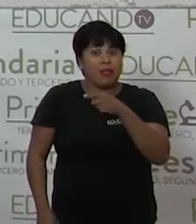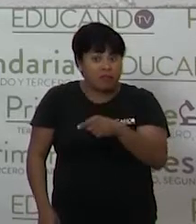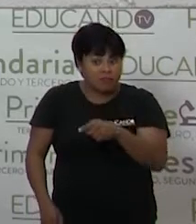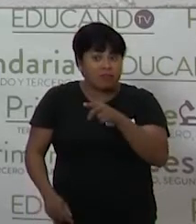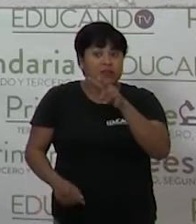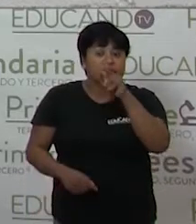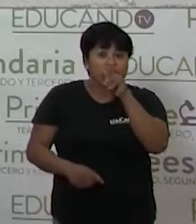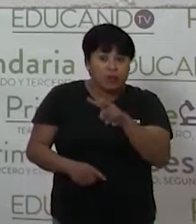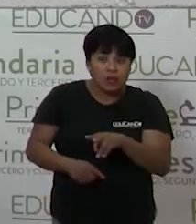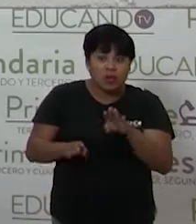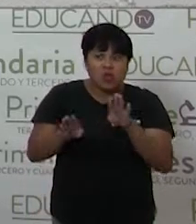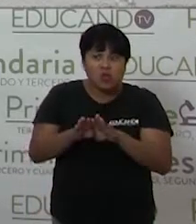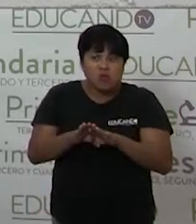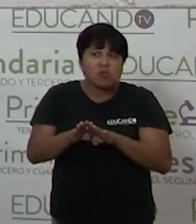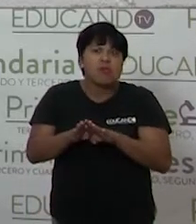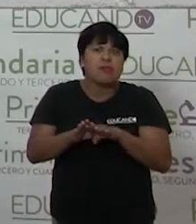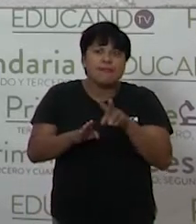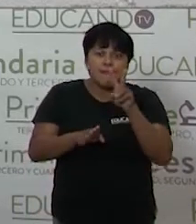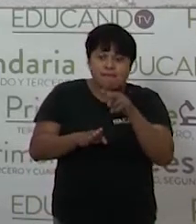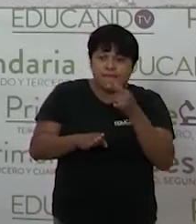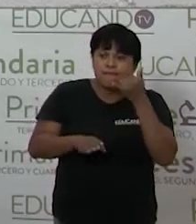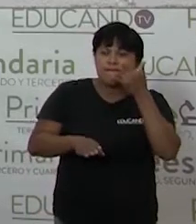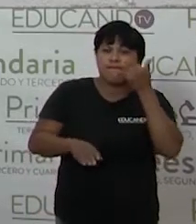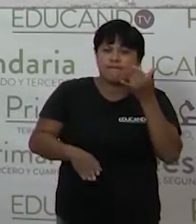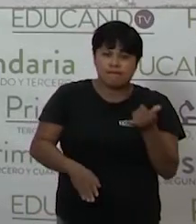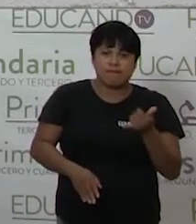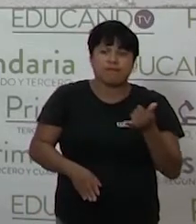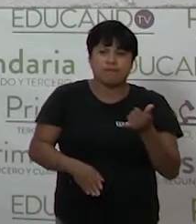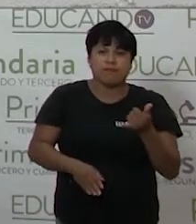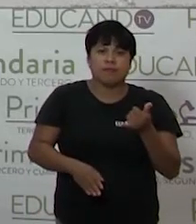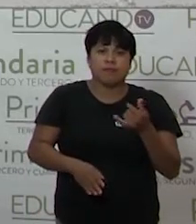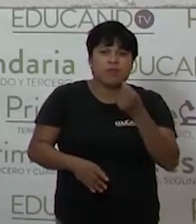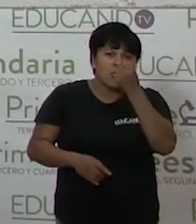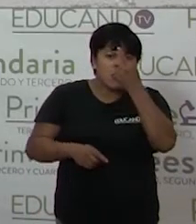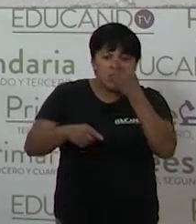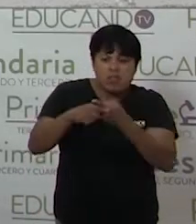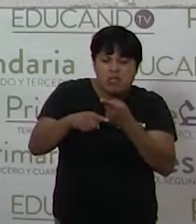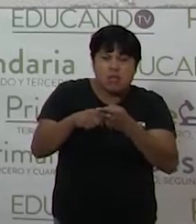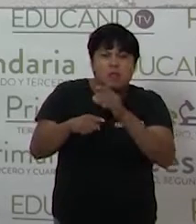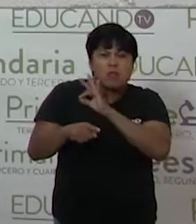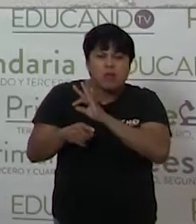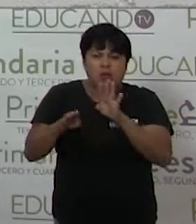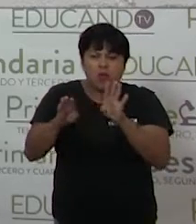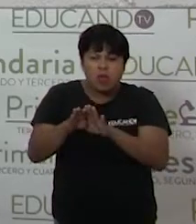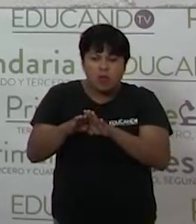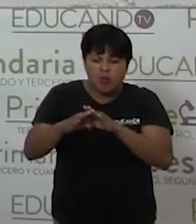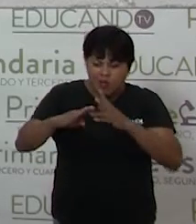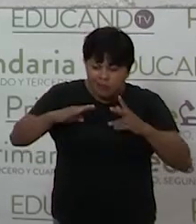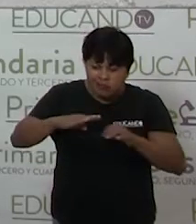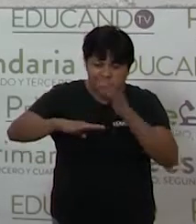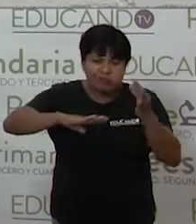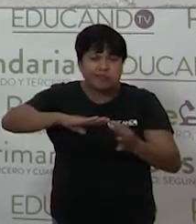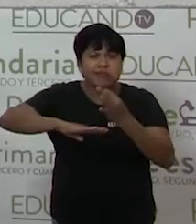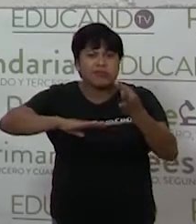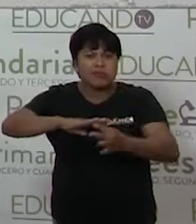era realmente un misterio quien podía haberlos conocido